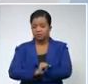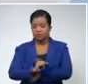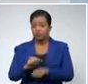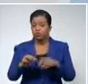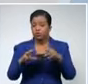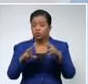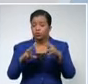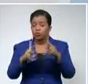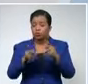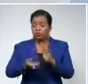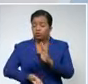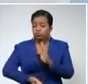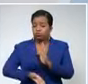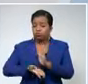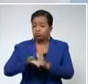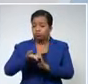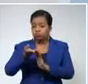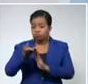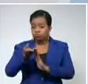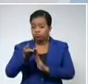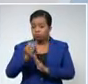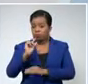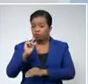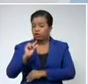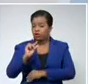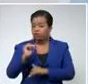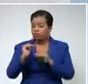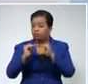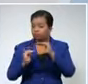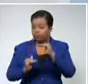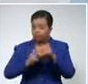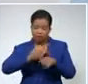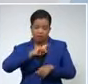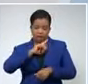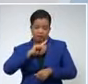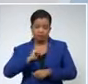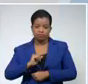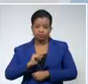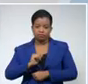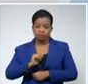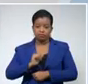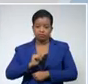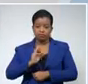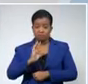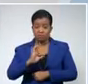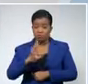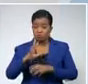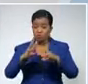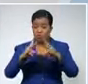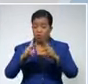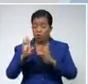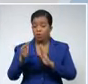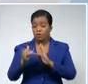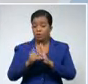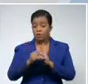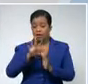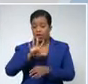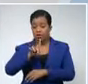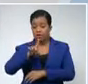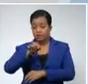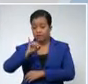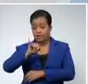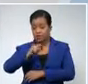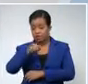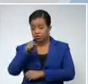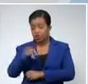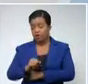todavía elevada, aunque es inferior a la del día de ayer, de 4.516 pacientes. De